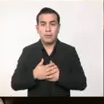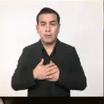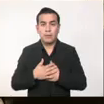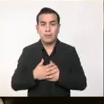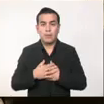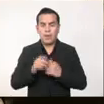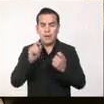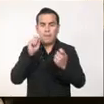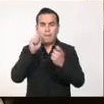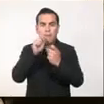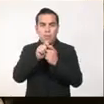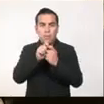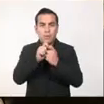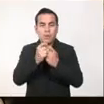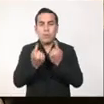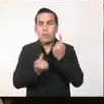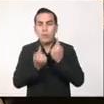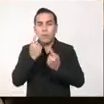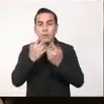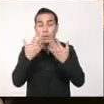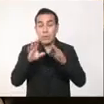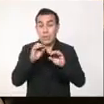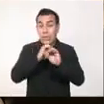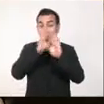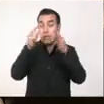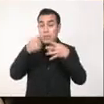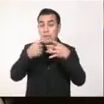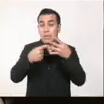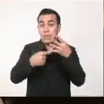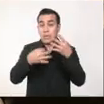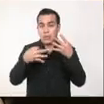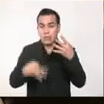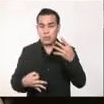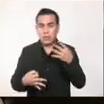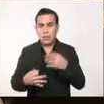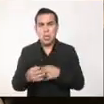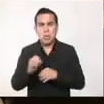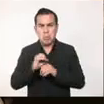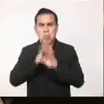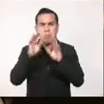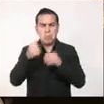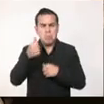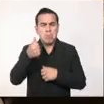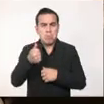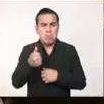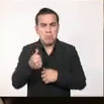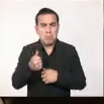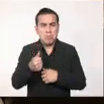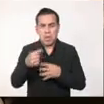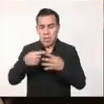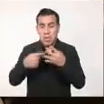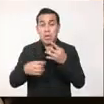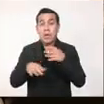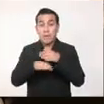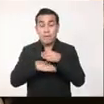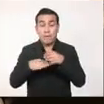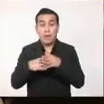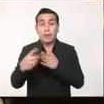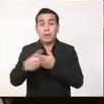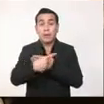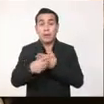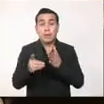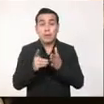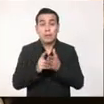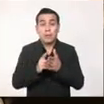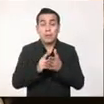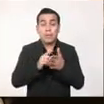causas específicas previamente establecidas por la ley. Ok, claro. Los diputados